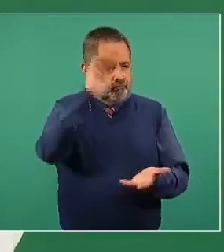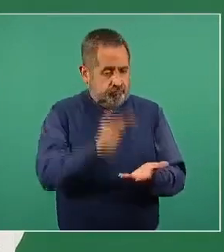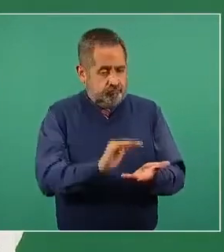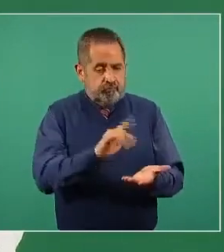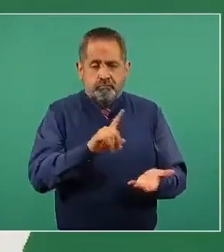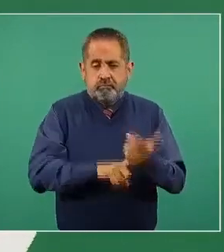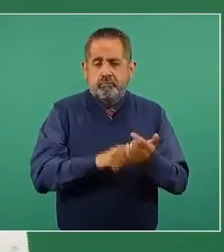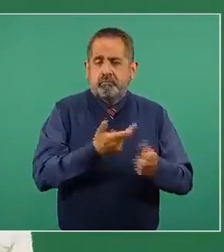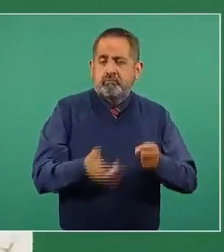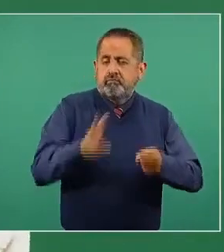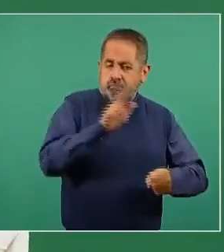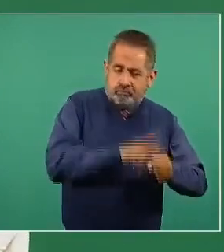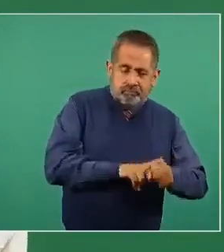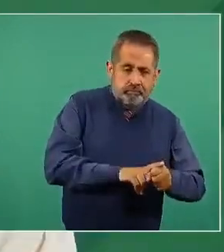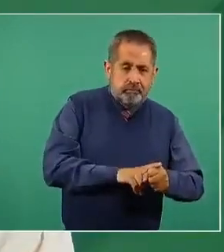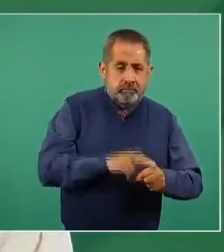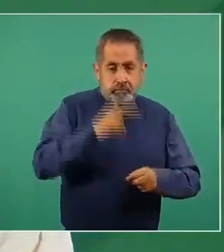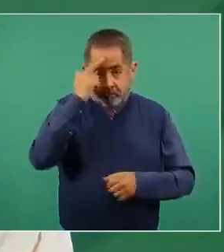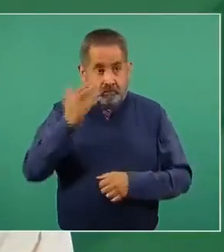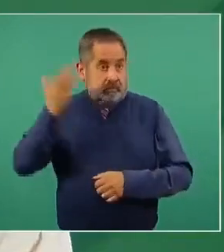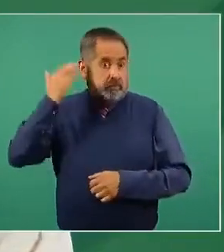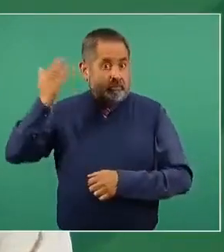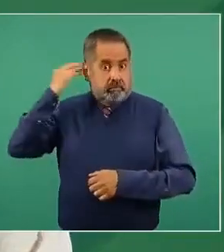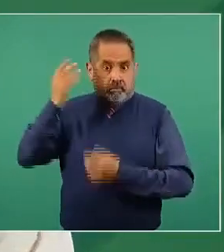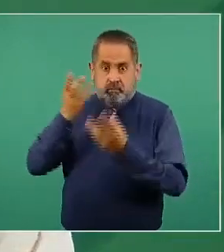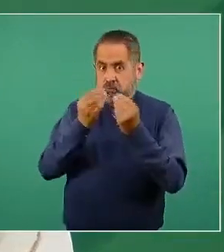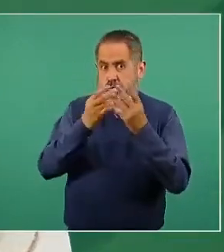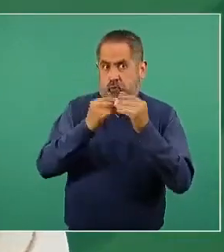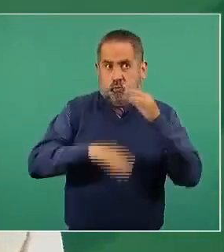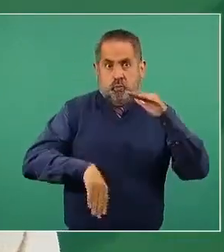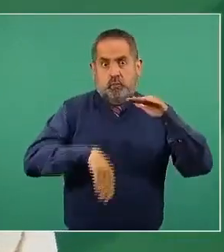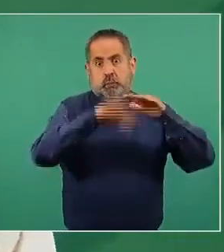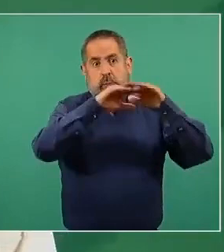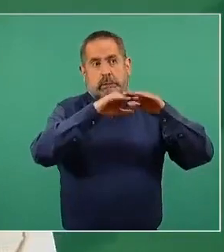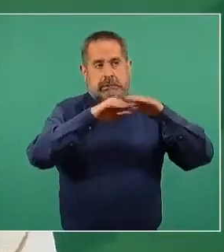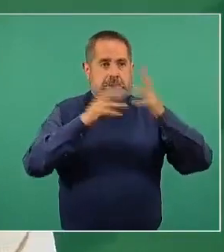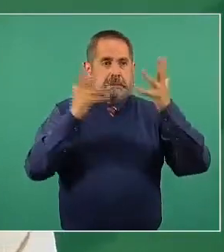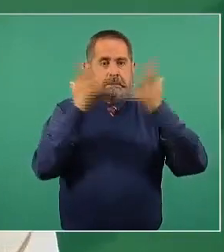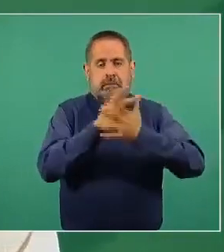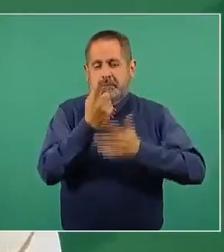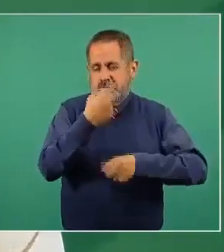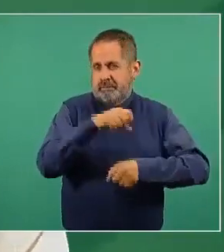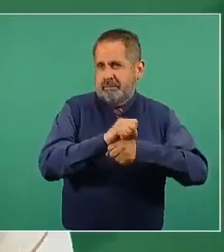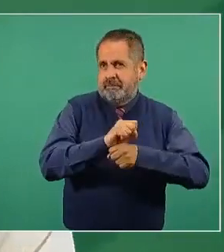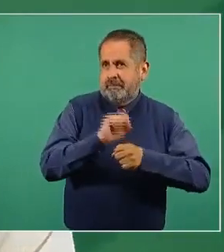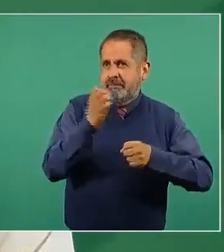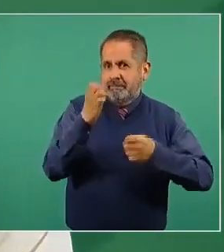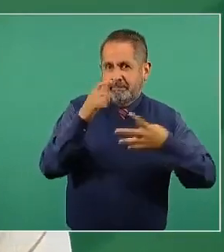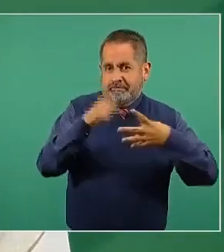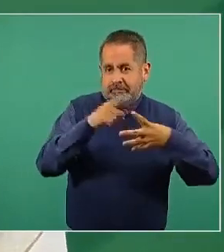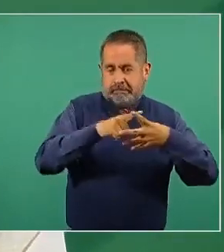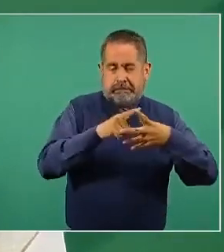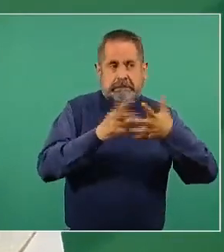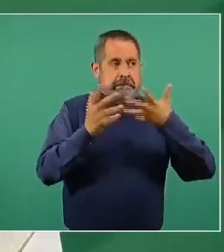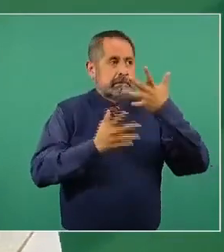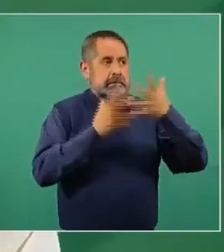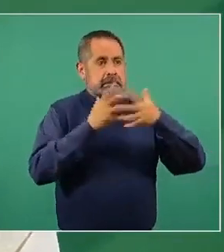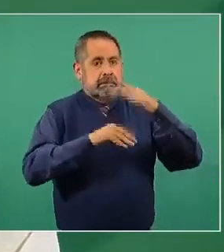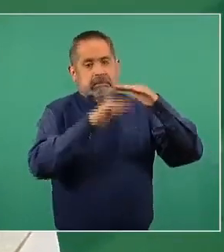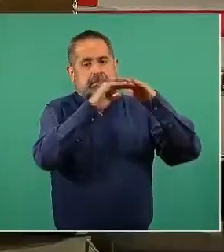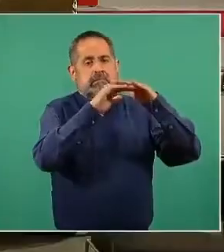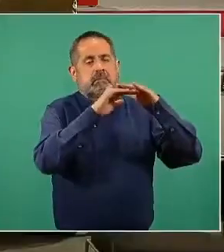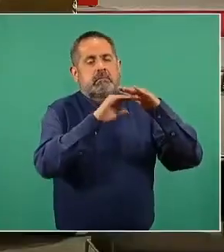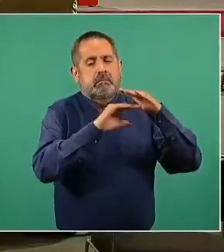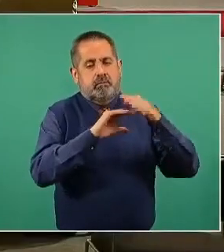hospitalizaciones COVID, comparadas con lo que llegamos al punto máximo en la primera semana de enero. Desde luego, el observar